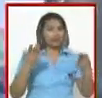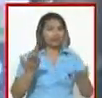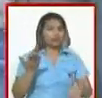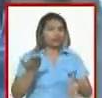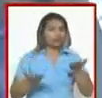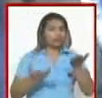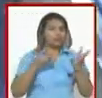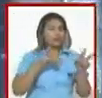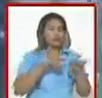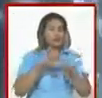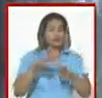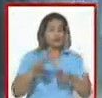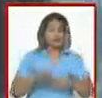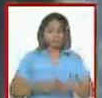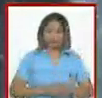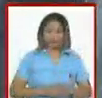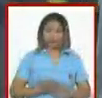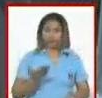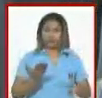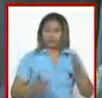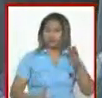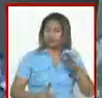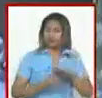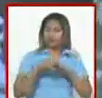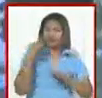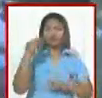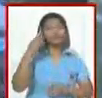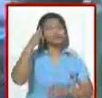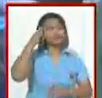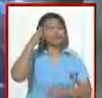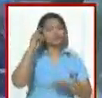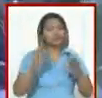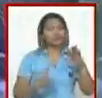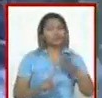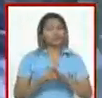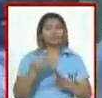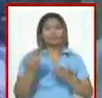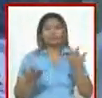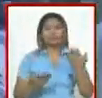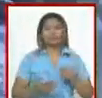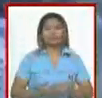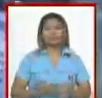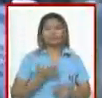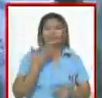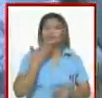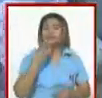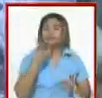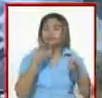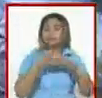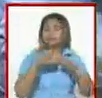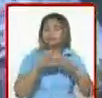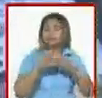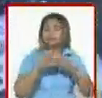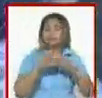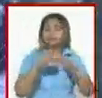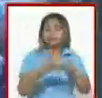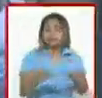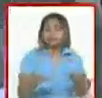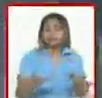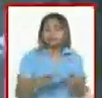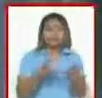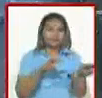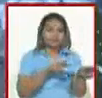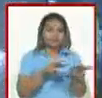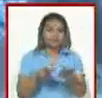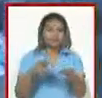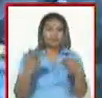vistas preliminares se puede observar que aparentemente las causas que originaron este incendio son fallas eléctricas en este lugar podemos